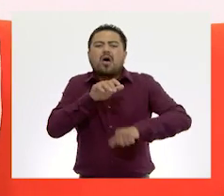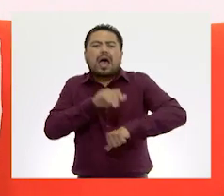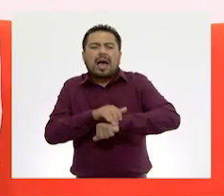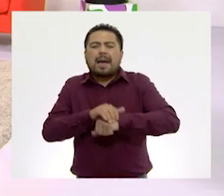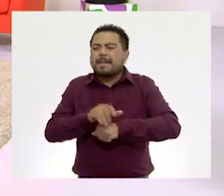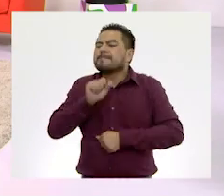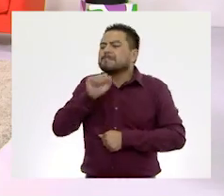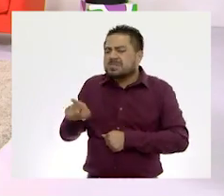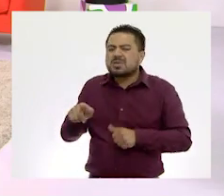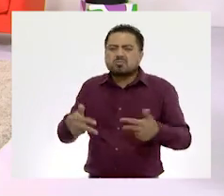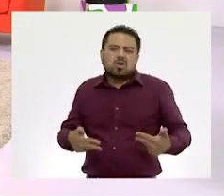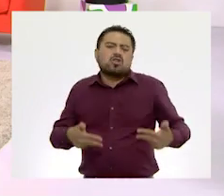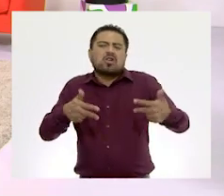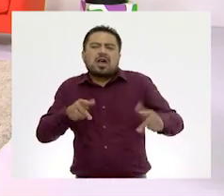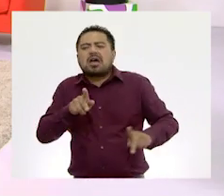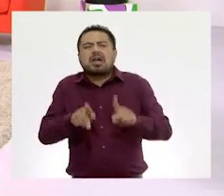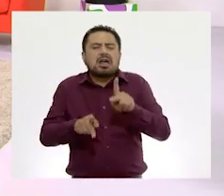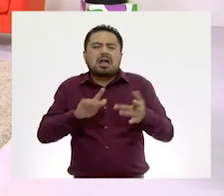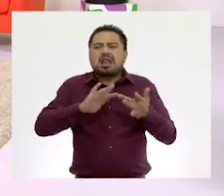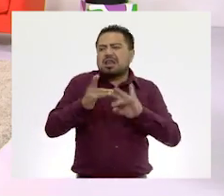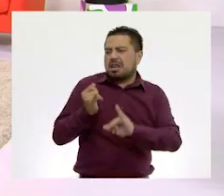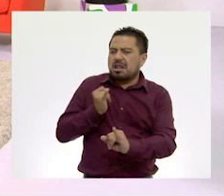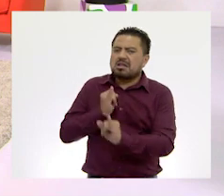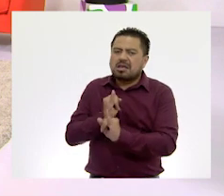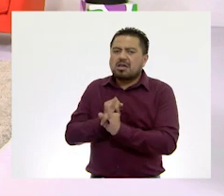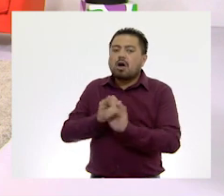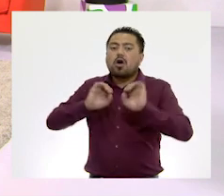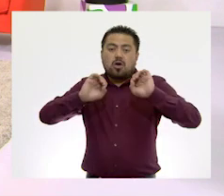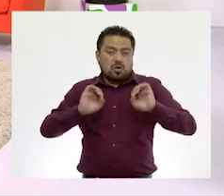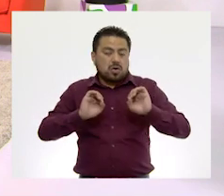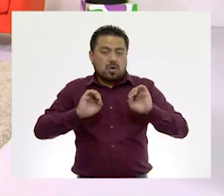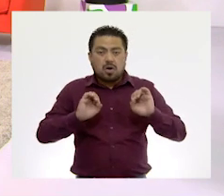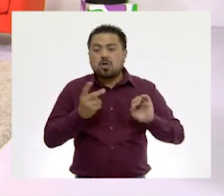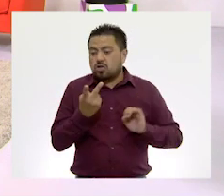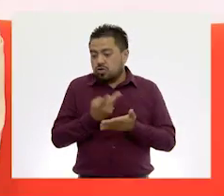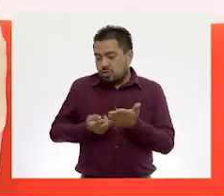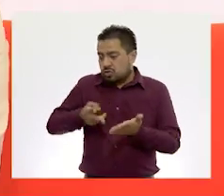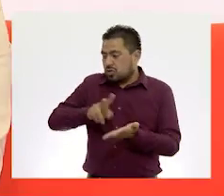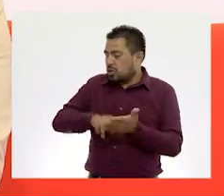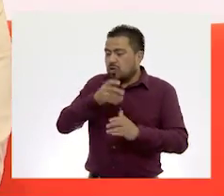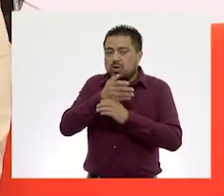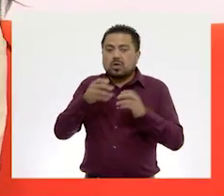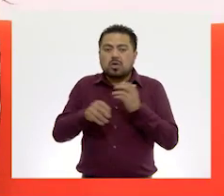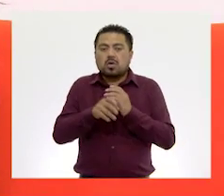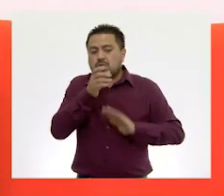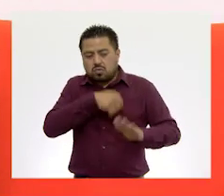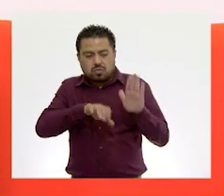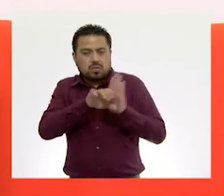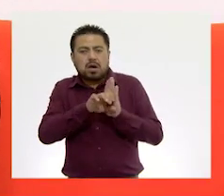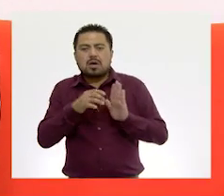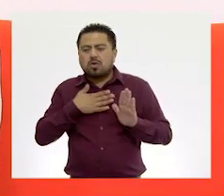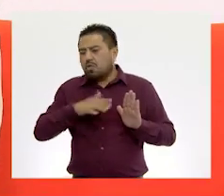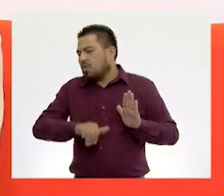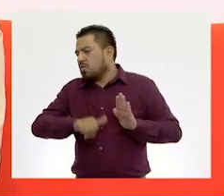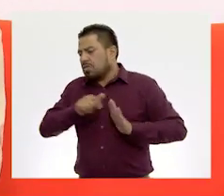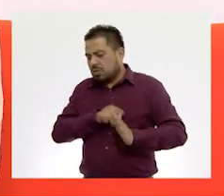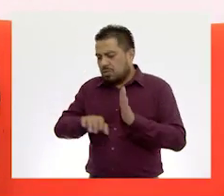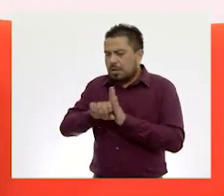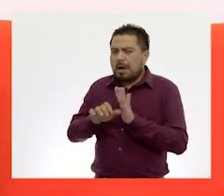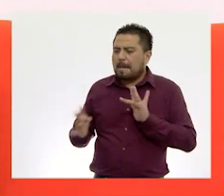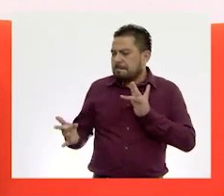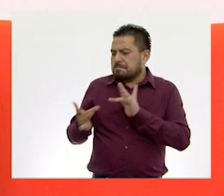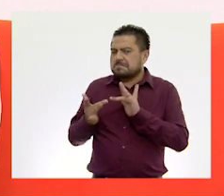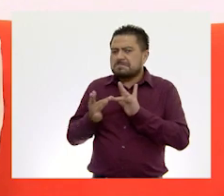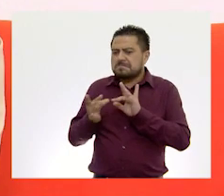También platica por medio de las redes sociales, o incluso ambas, ¿no? Están yo en un cuarto, yo en otro, y nos mandamos mensajes